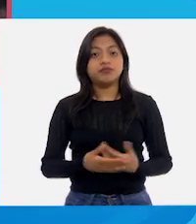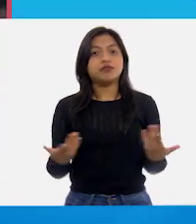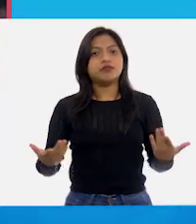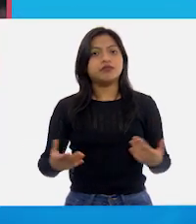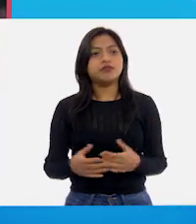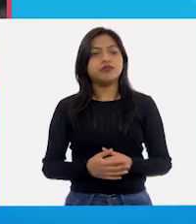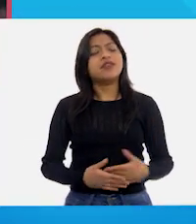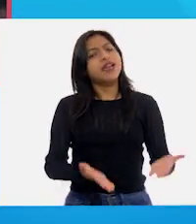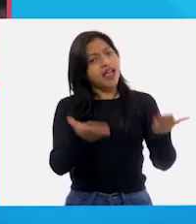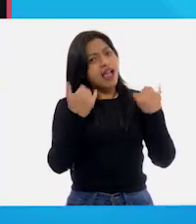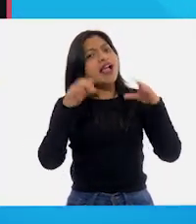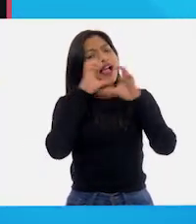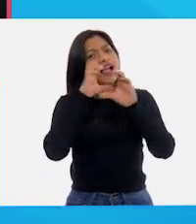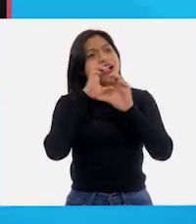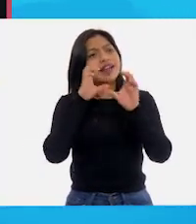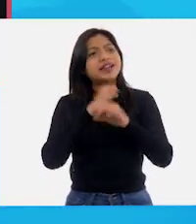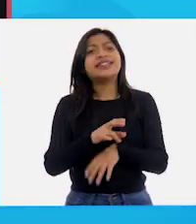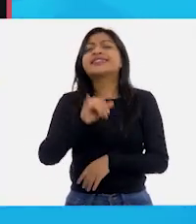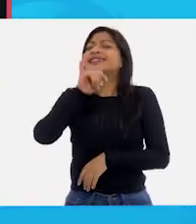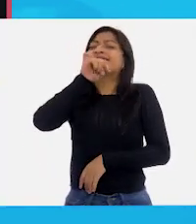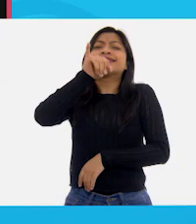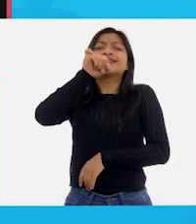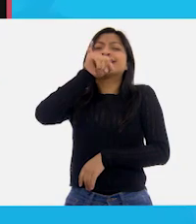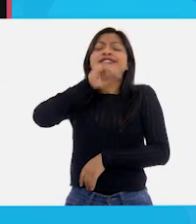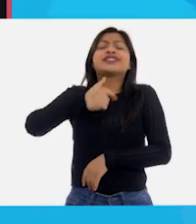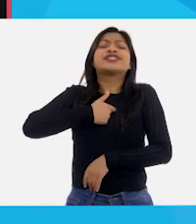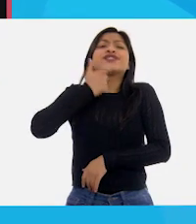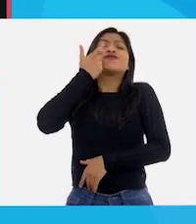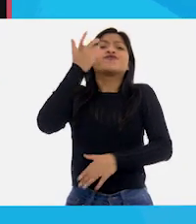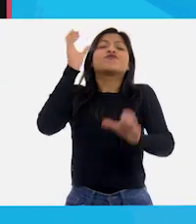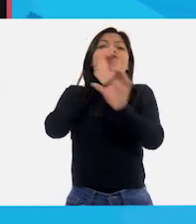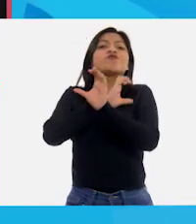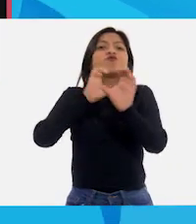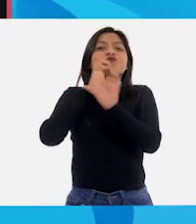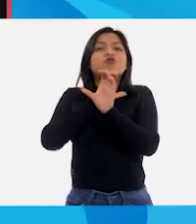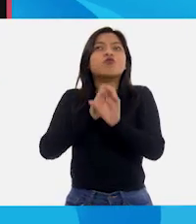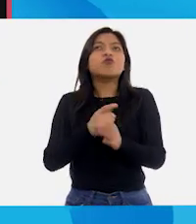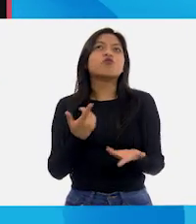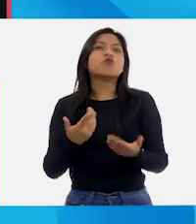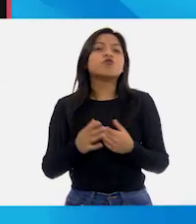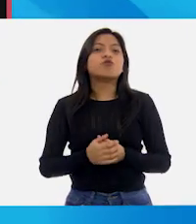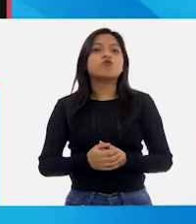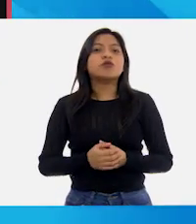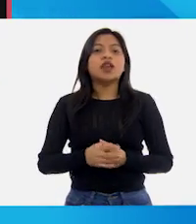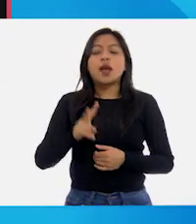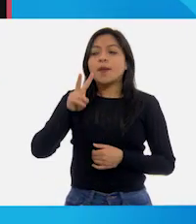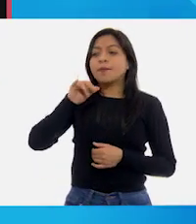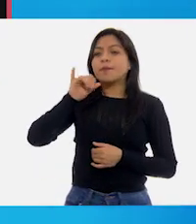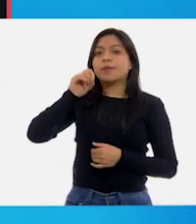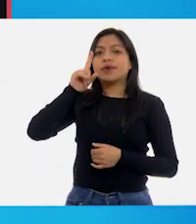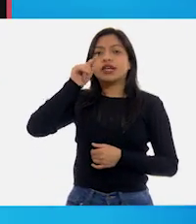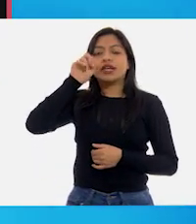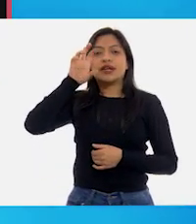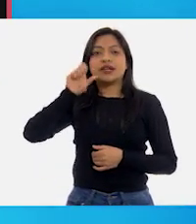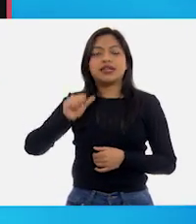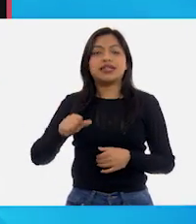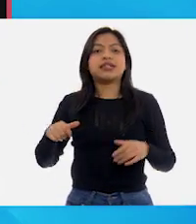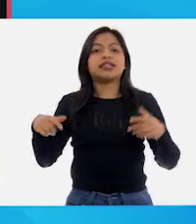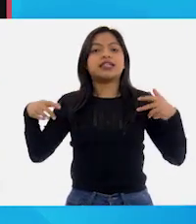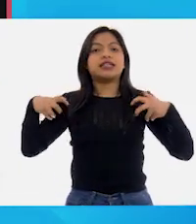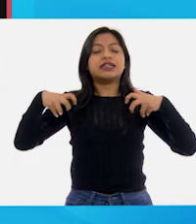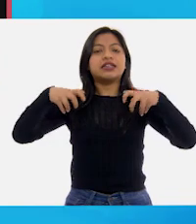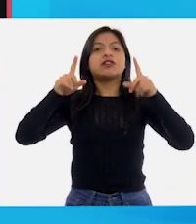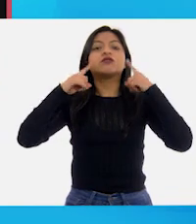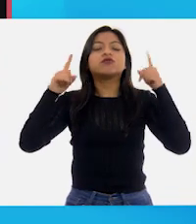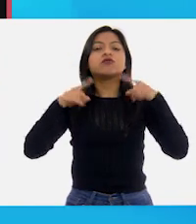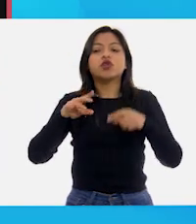Cántanos algo, Mari. ¡Ay, sí! Quiero cantar algo del papel de Violeta de la ópera La Traviata